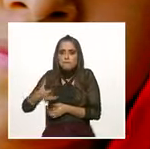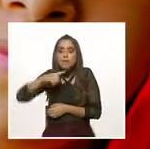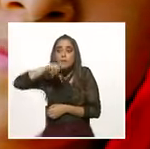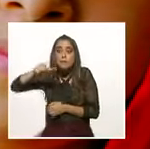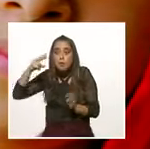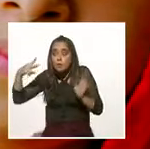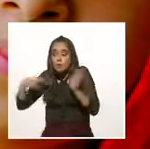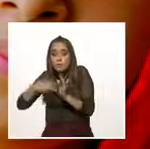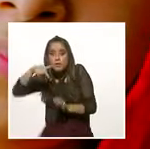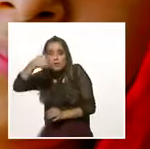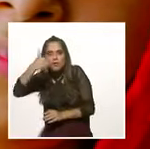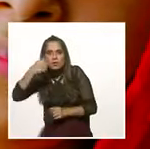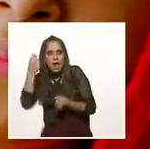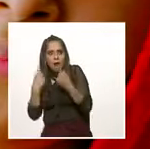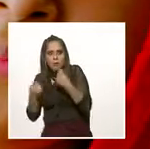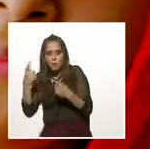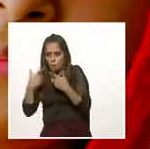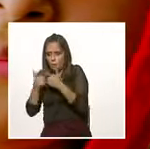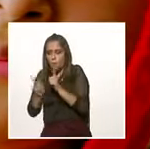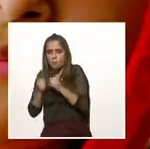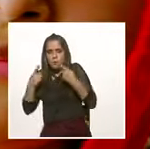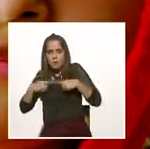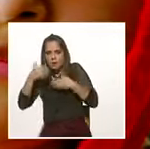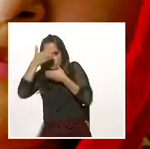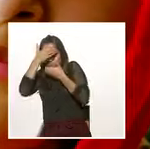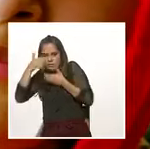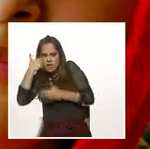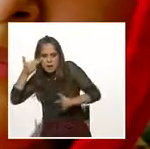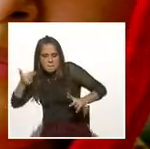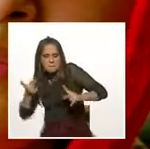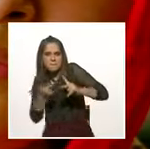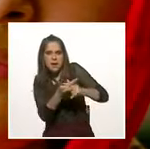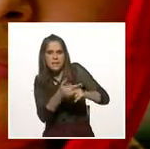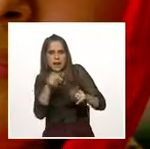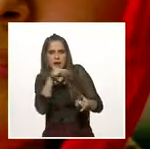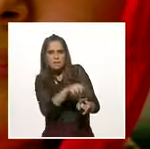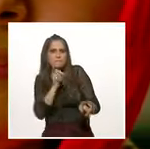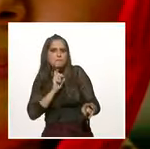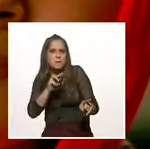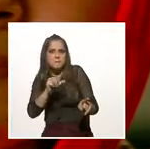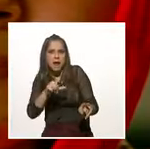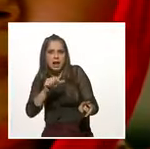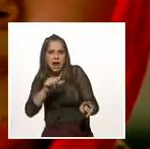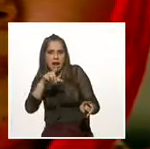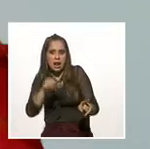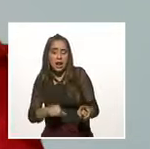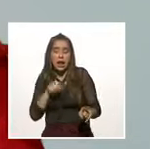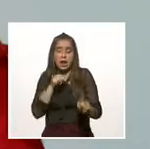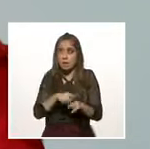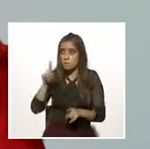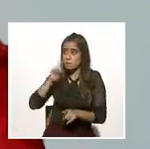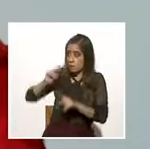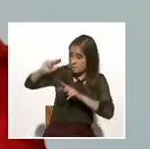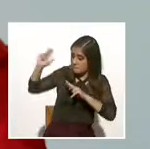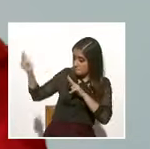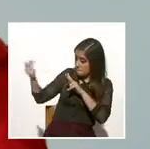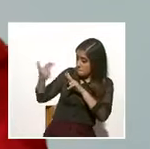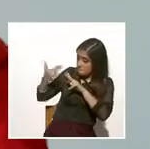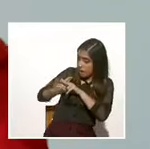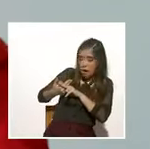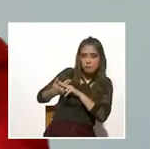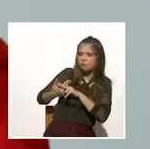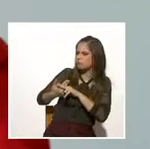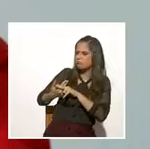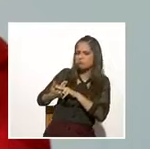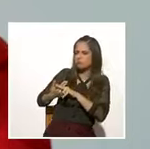en 2012 por un grupo terrorista. Sin embargo, su intento de asesinato no hizo que se